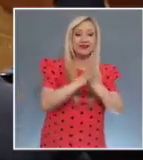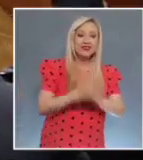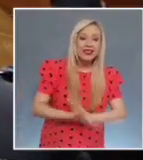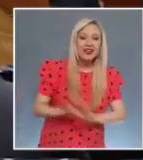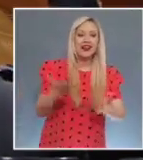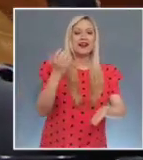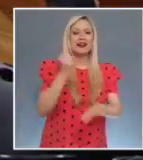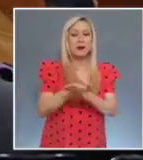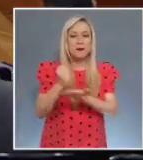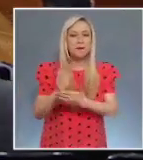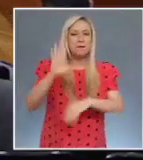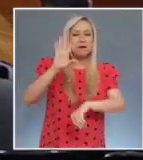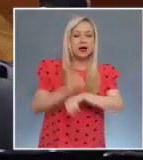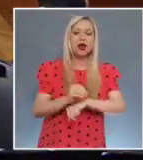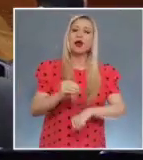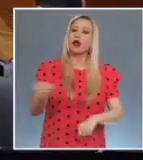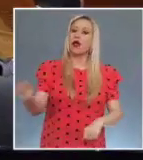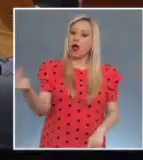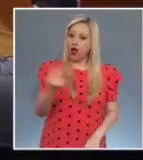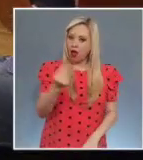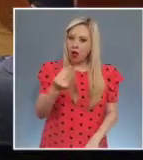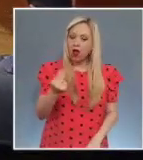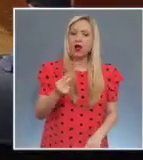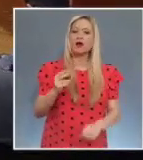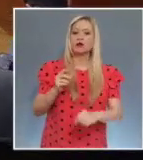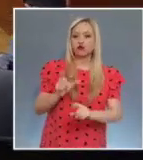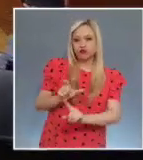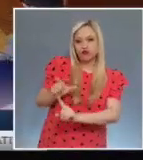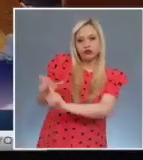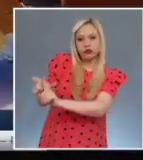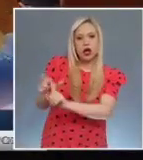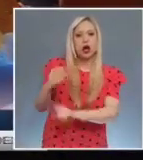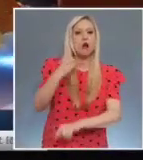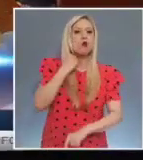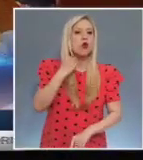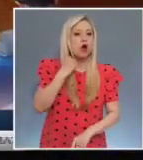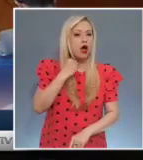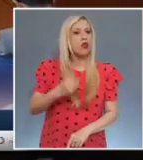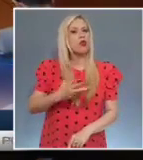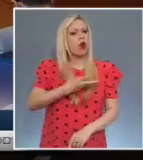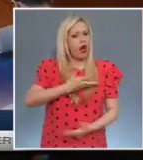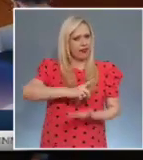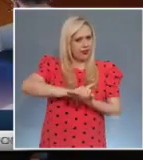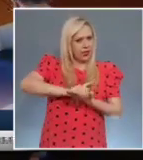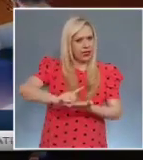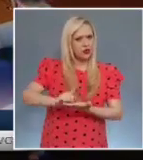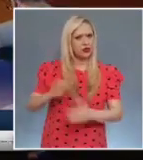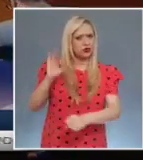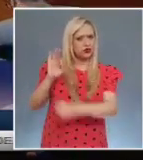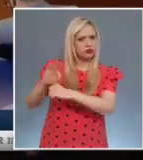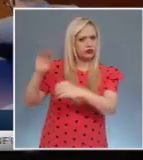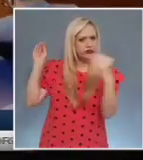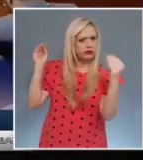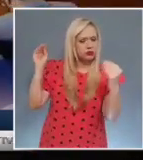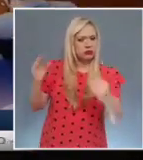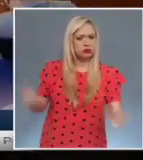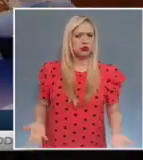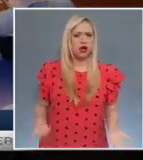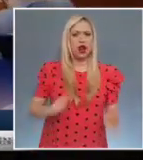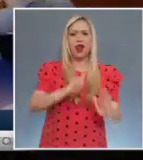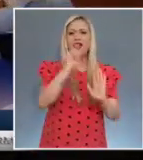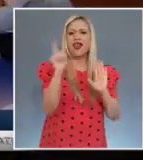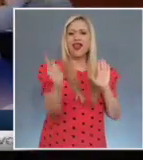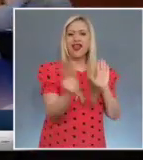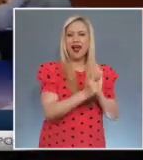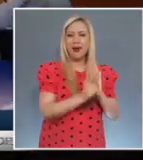la primera sala de la corte determinó que son inconstitucionales los plazos de la ley de migración para alojamiento temporal